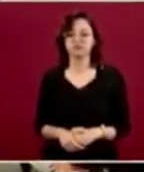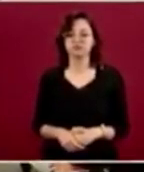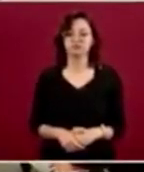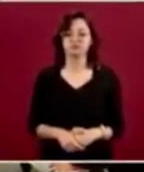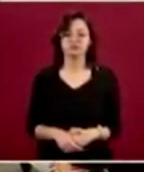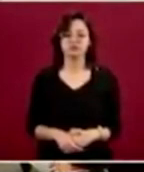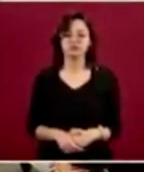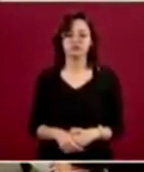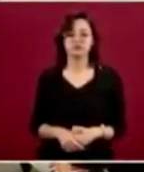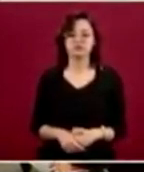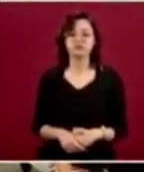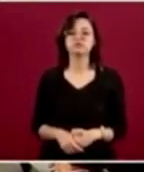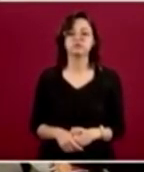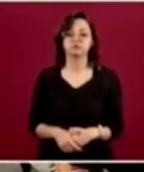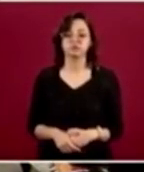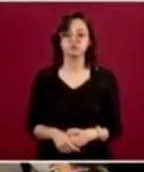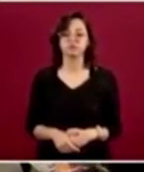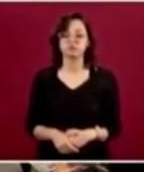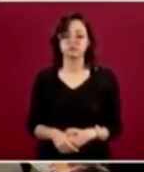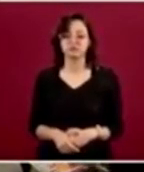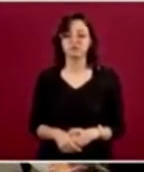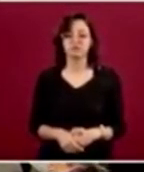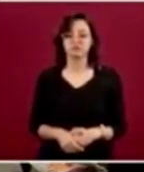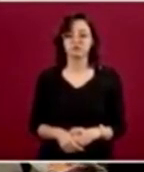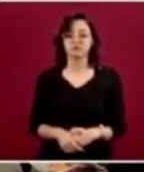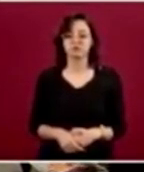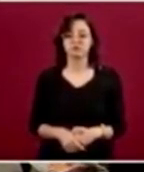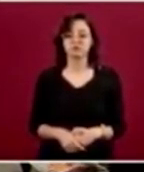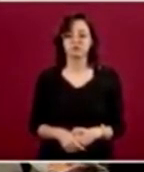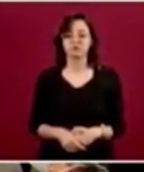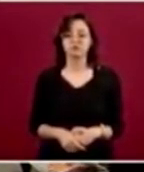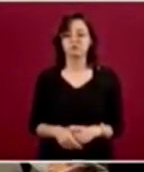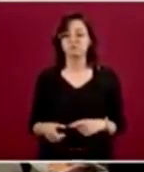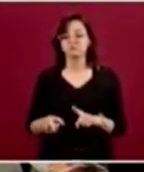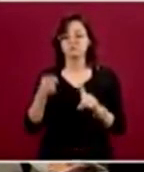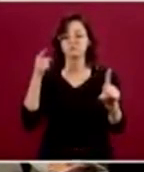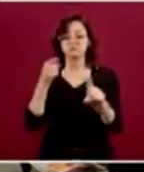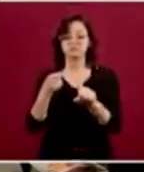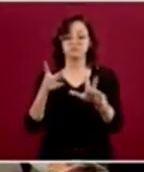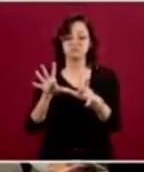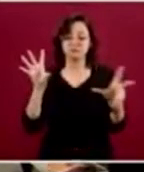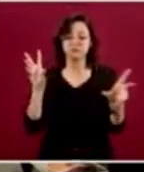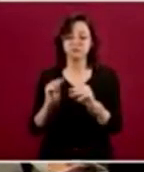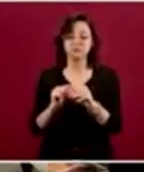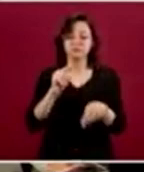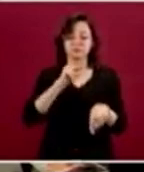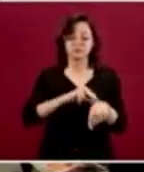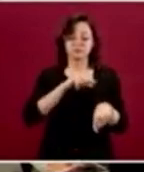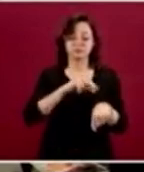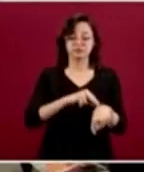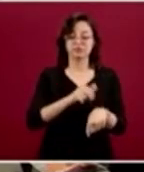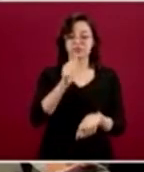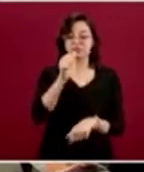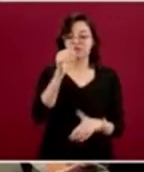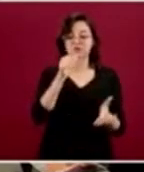¿Total de médicos y de enfermeras? Sí, claro. Mire, la meta total de médicos es de